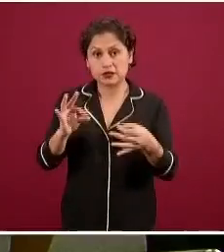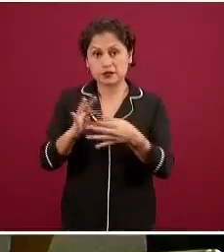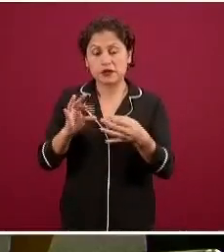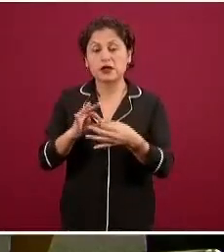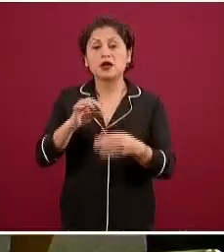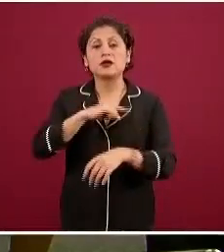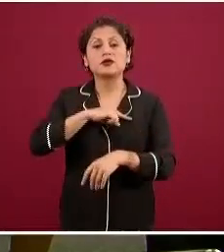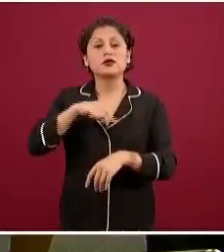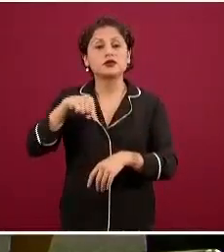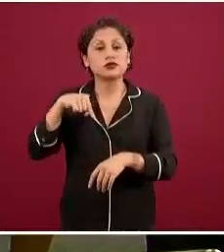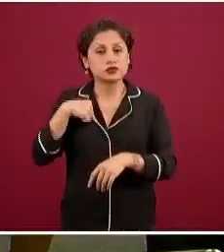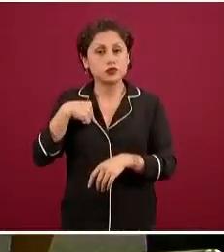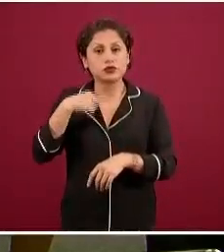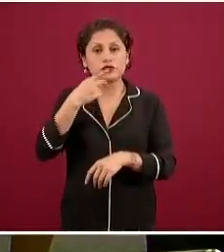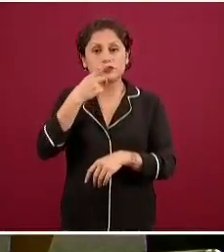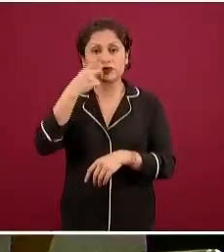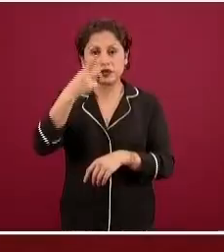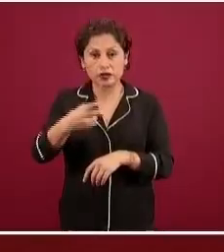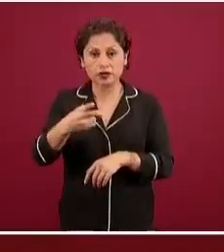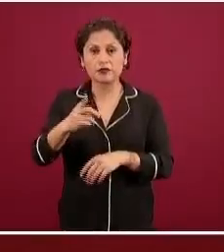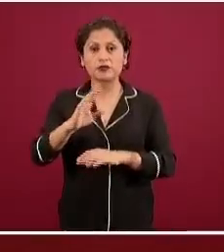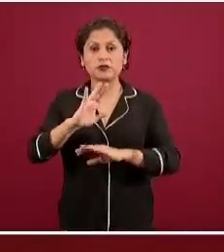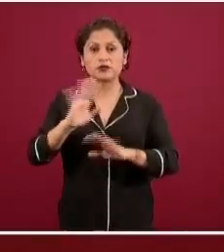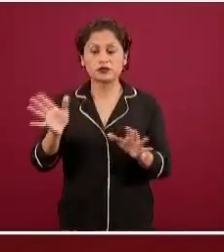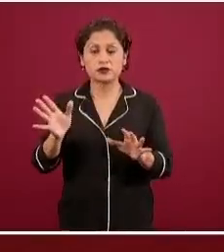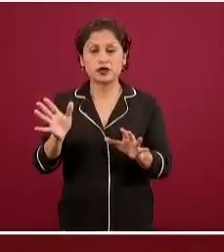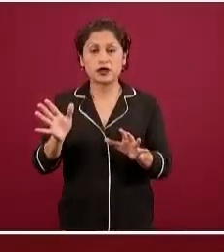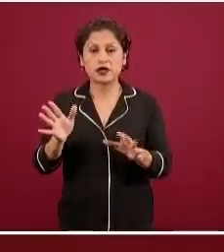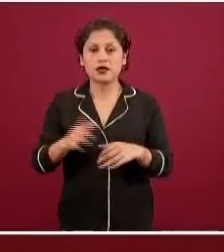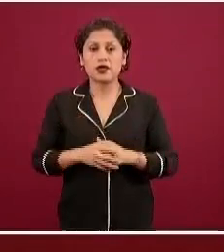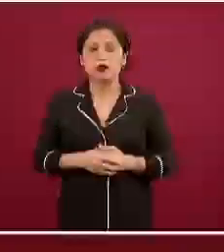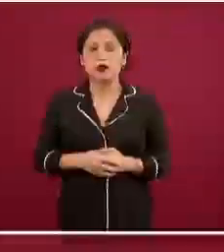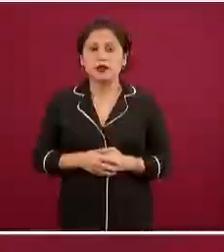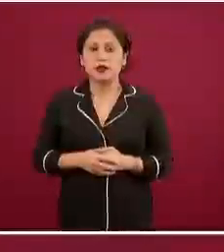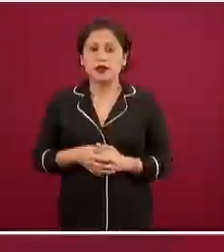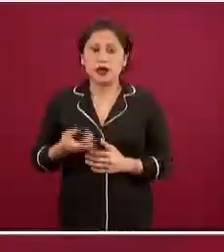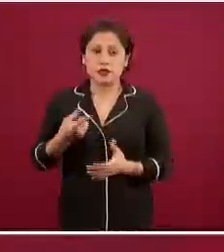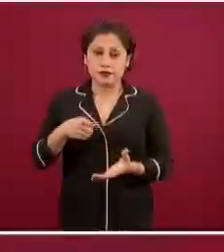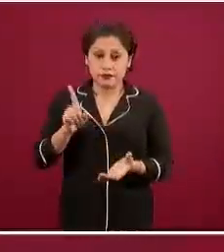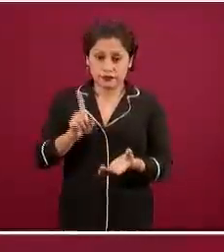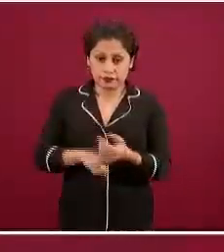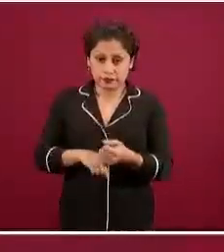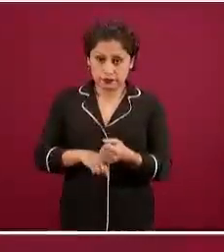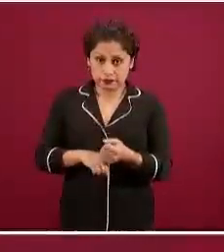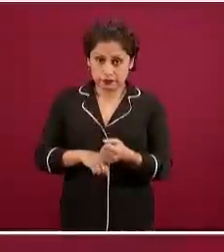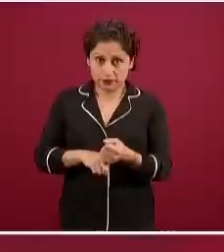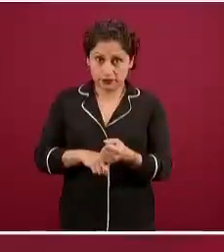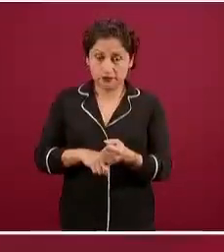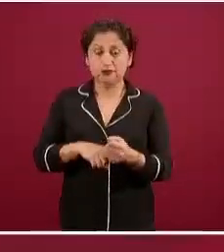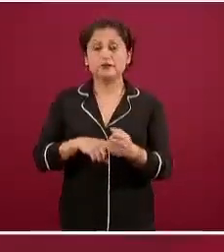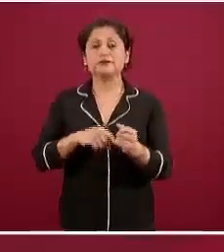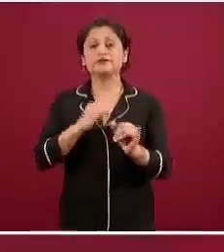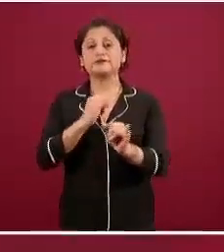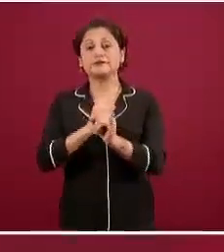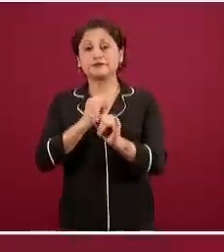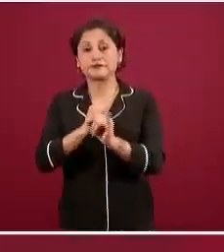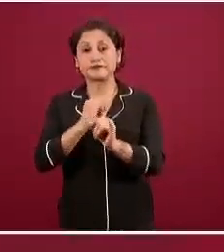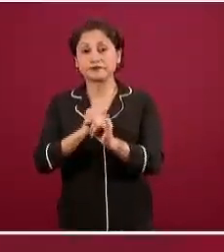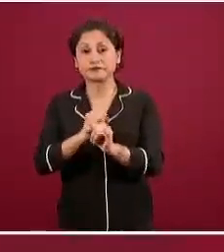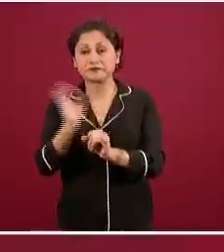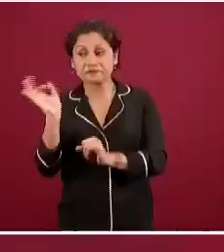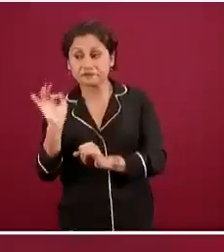pasamos ya de una máscara de captura, es decir, un sistema en línea que solamente registraba casos sospechosos